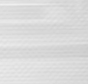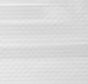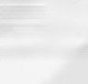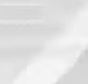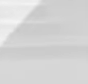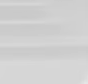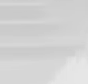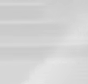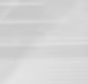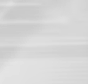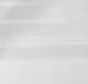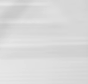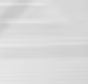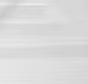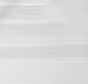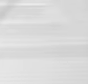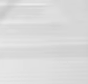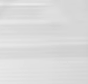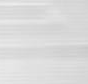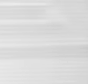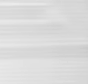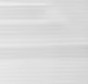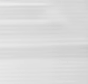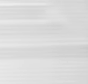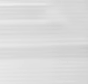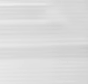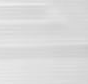técnicos y constitucionalistas. Adelante.